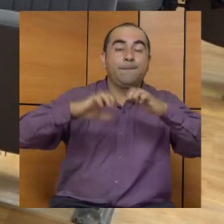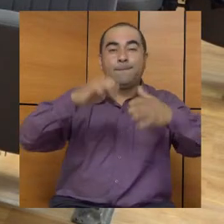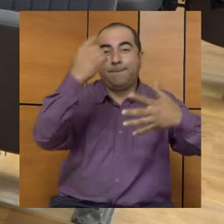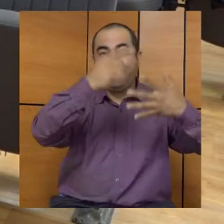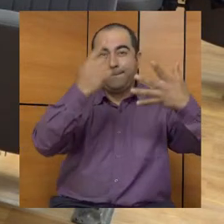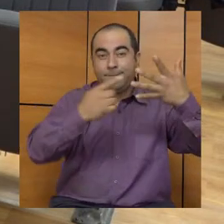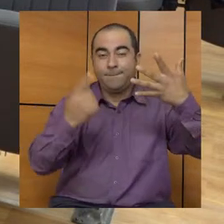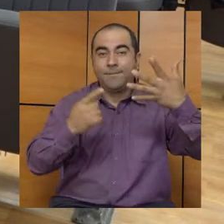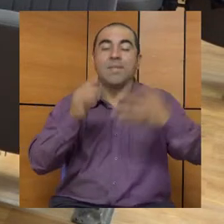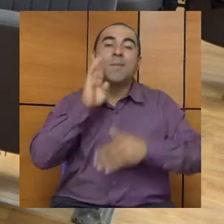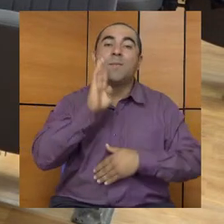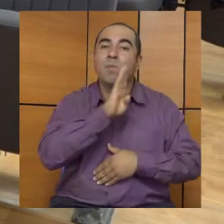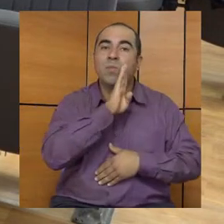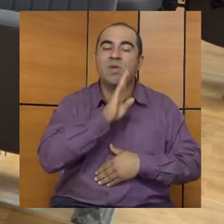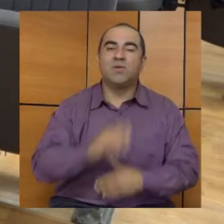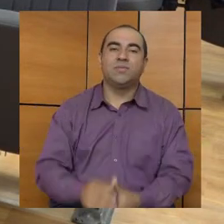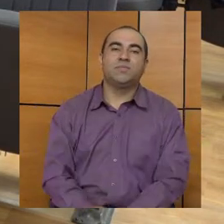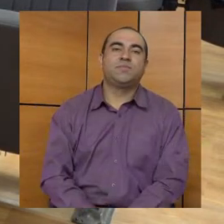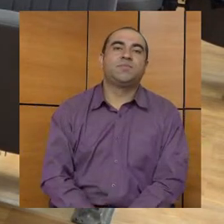de Biobío.